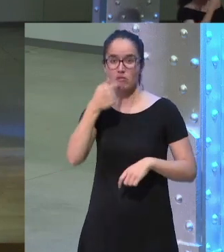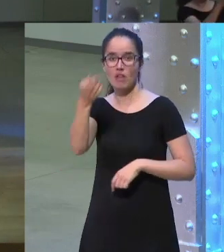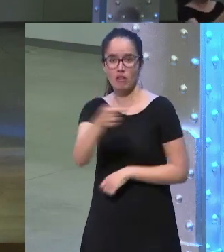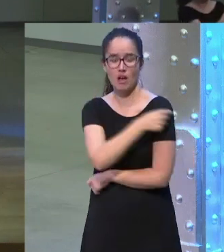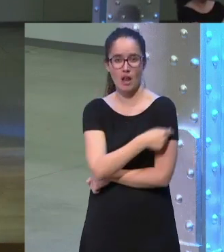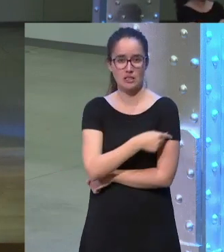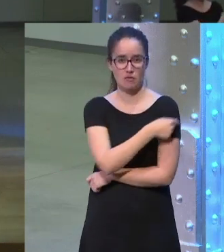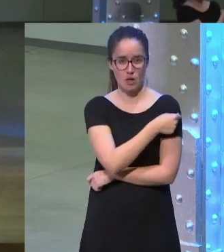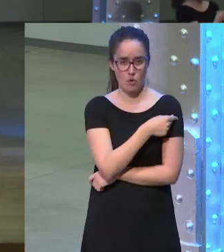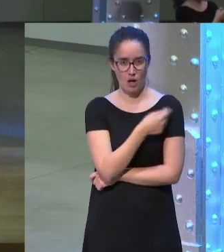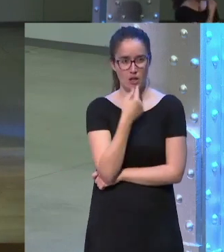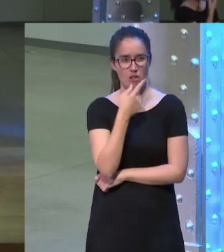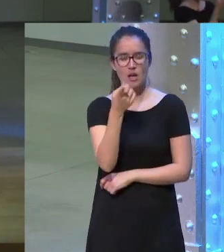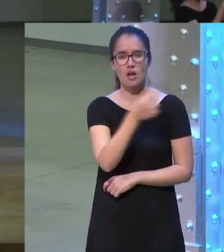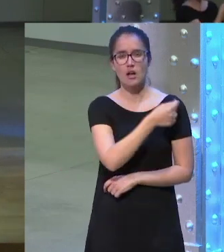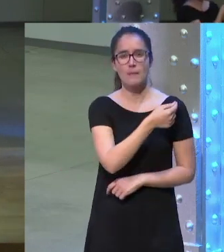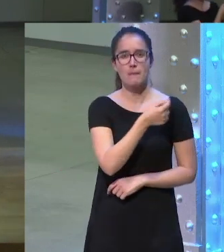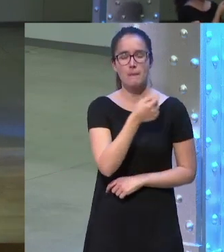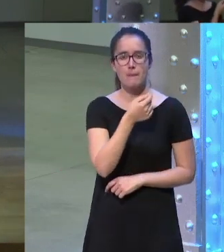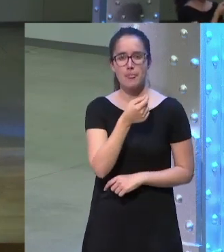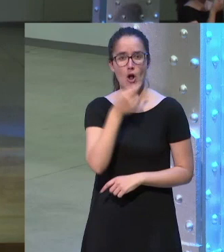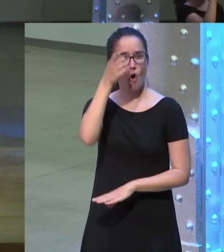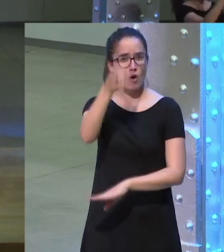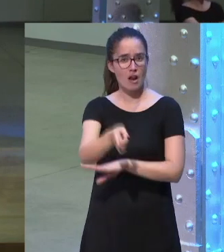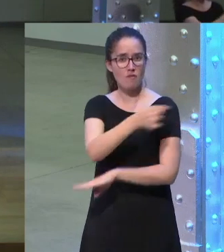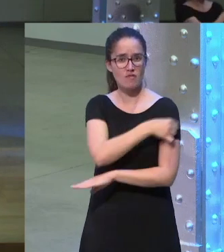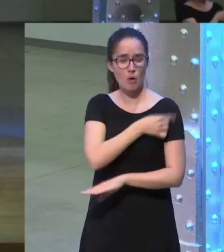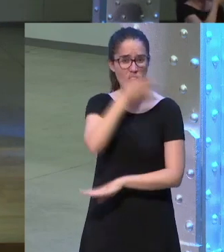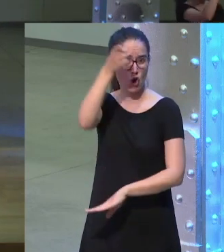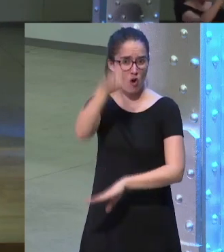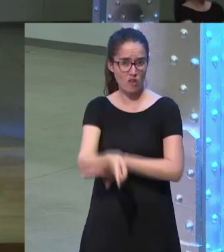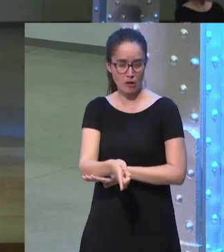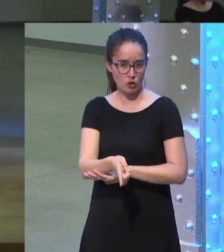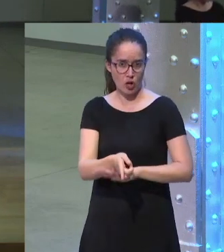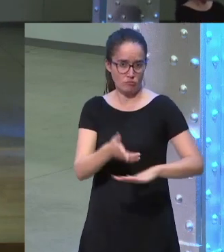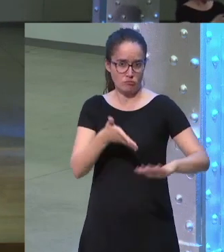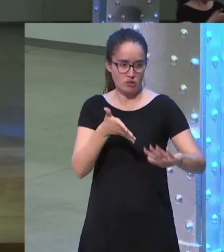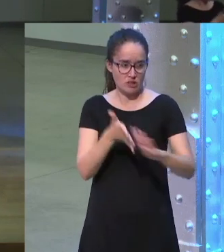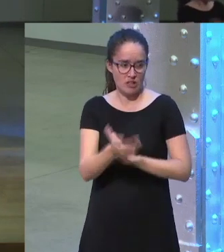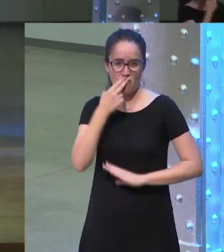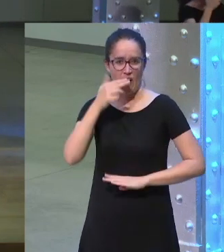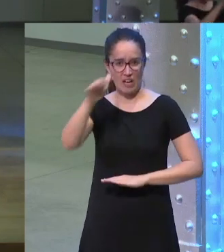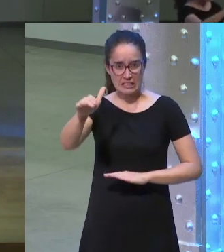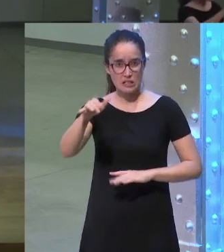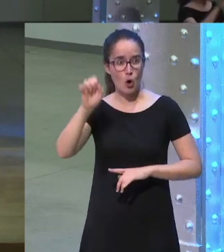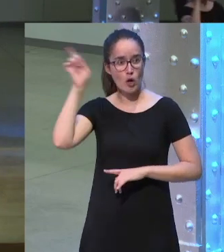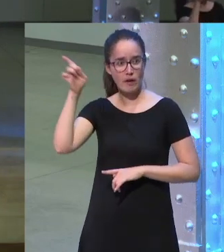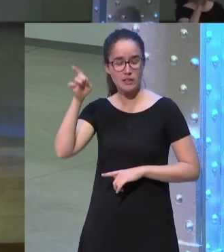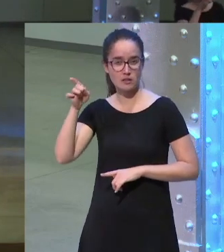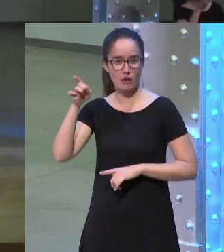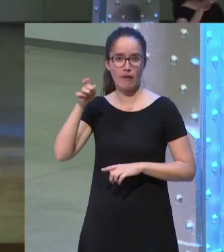vacunas, que dice aquí, que la vacunación obligatoria es fascista, o este iluminado sale en la